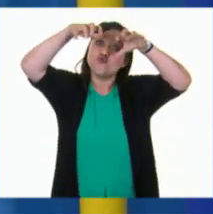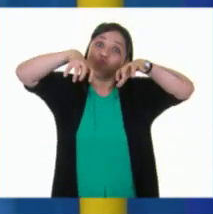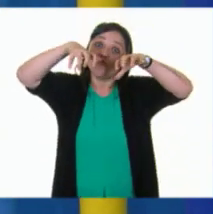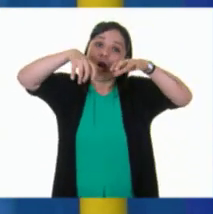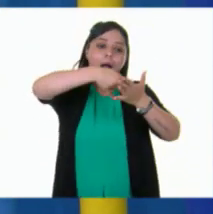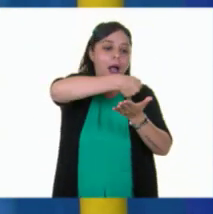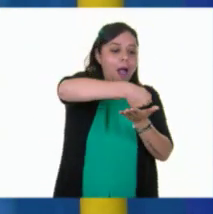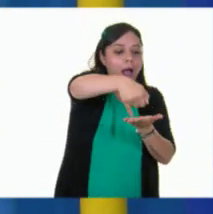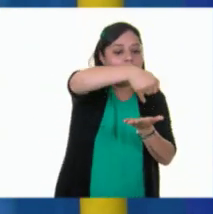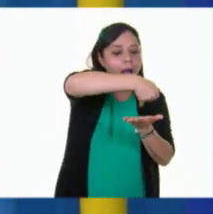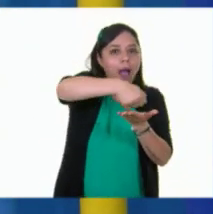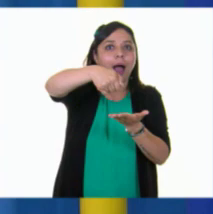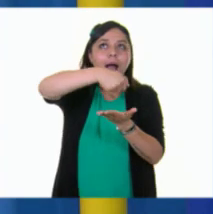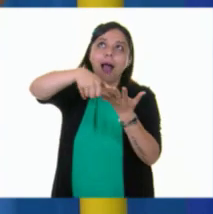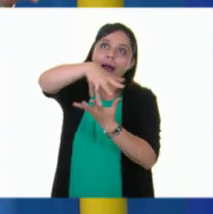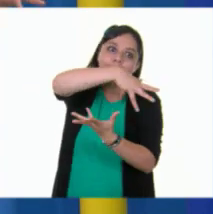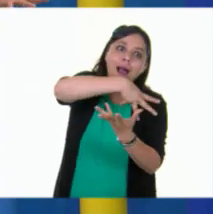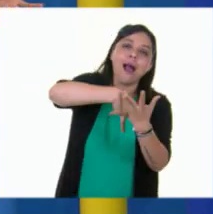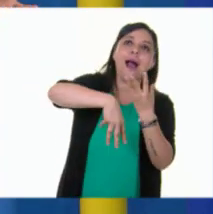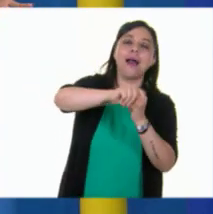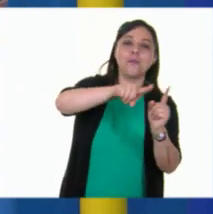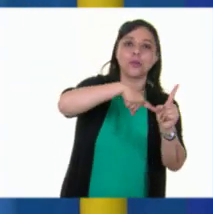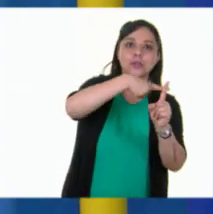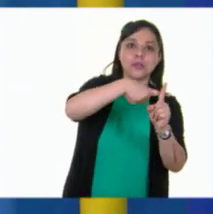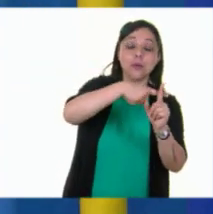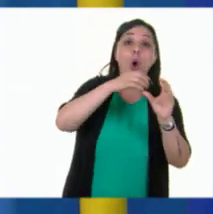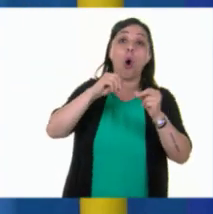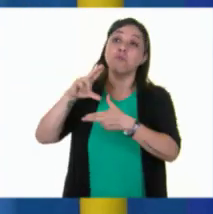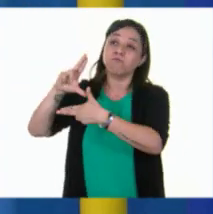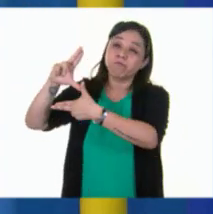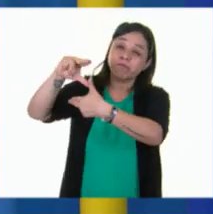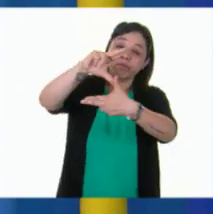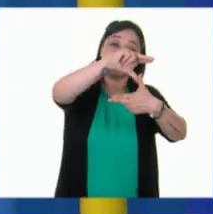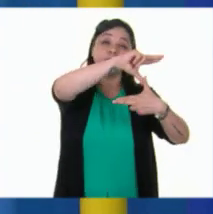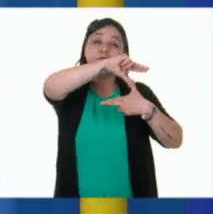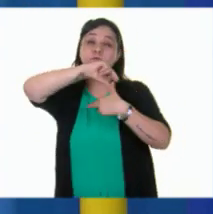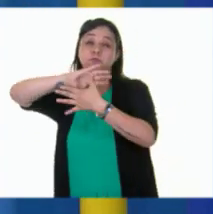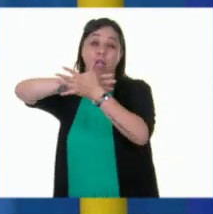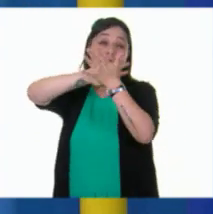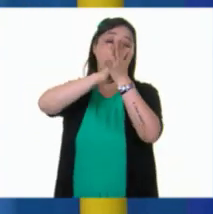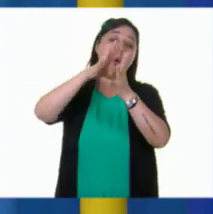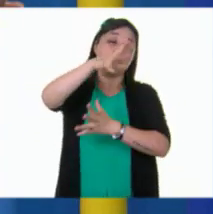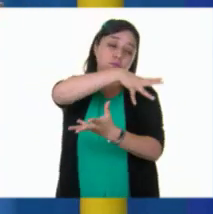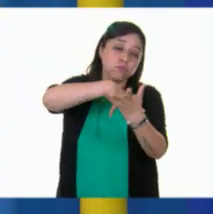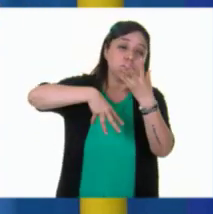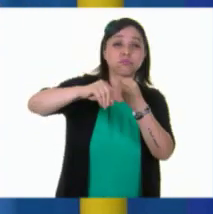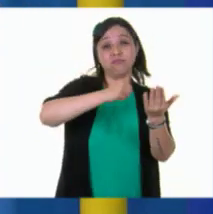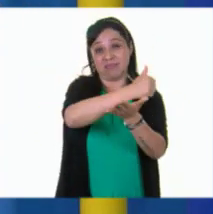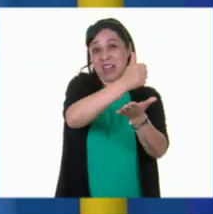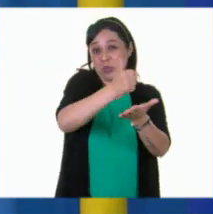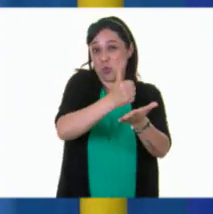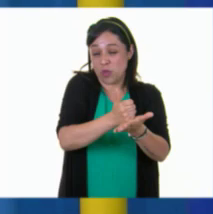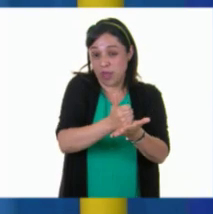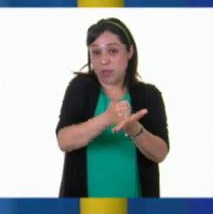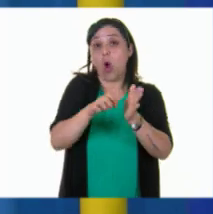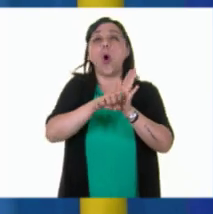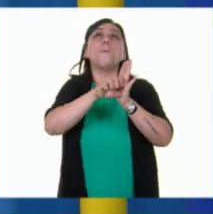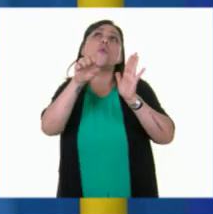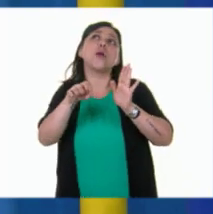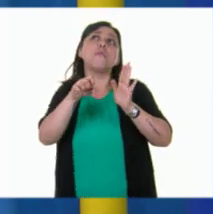de manera negativa, como el impacto de un huracán sobre una ciudad, o pueden no influir, como un arco